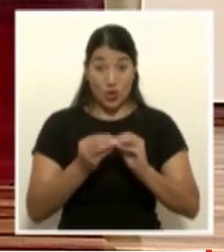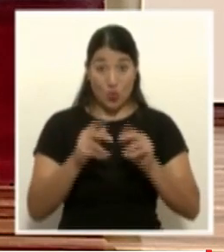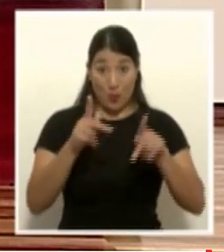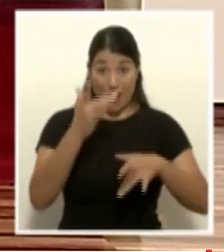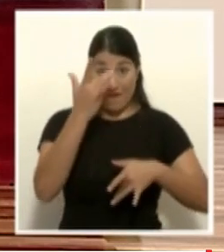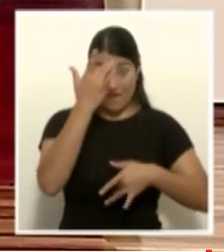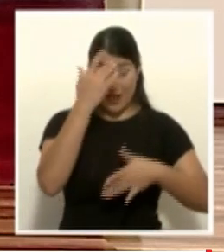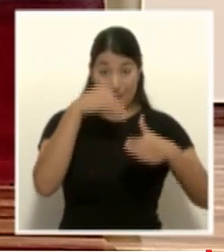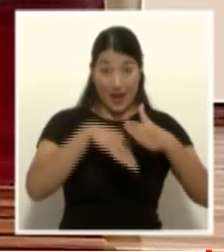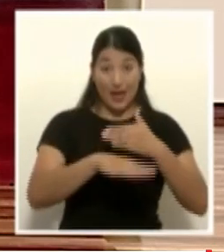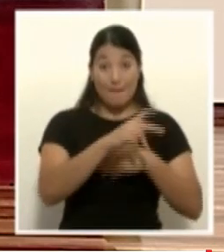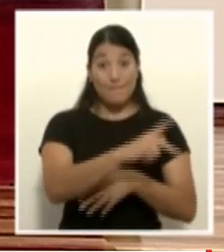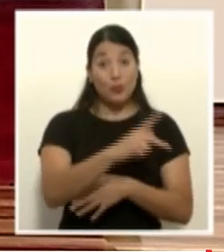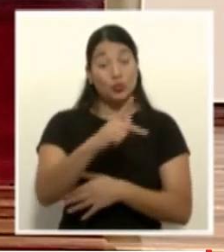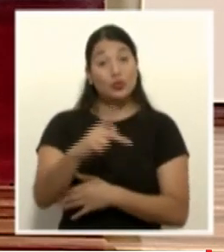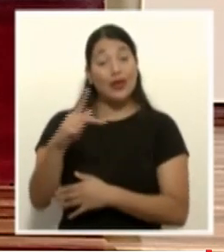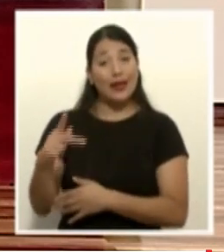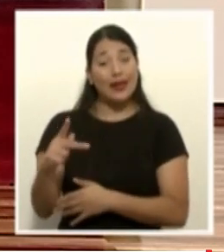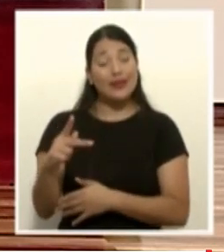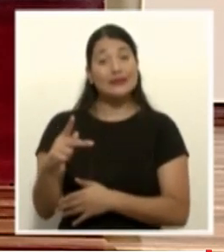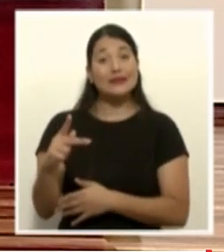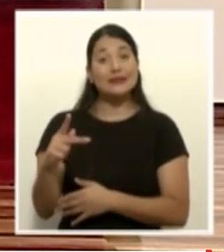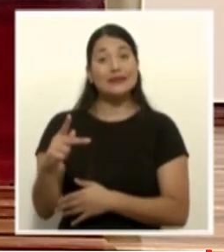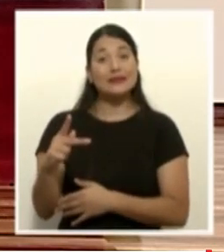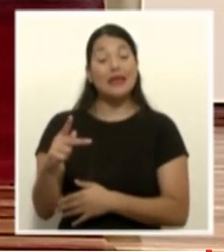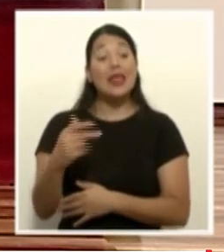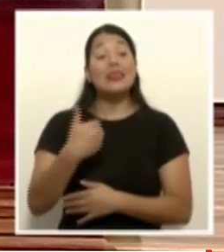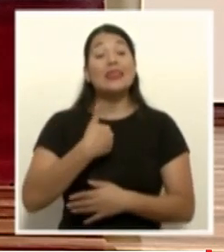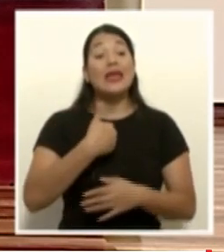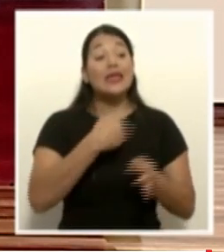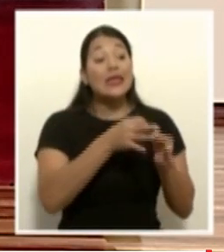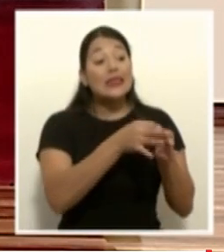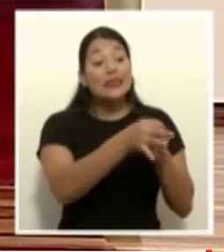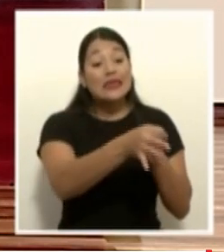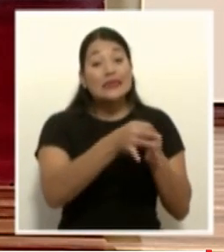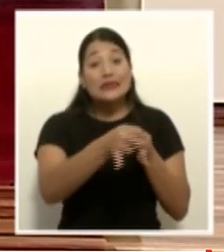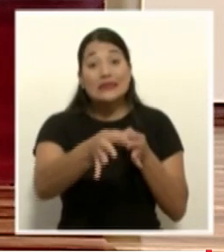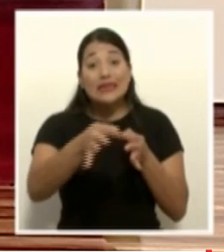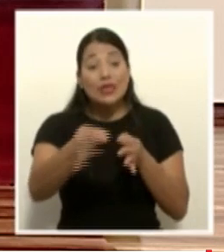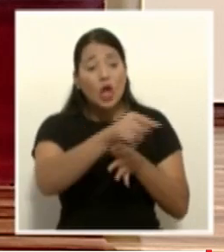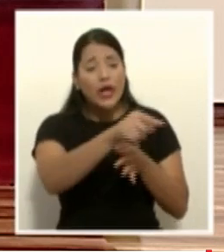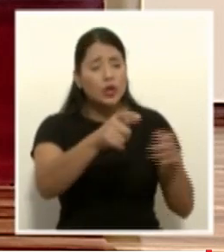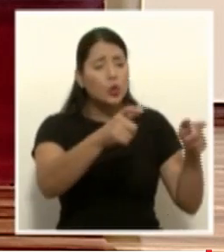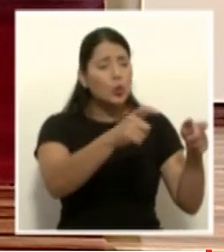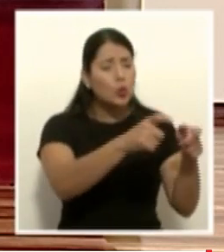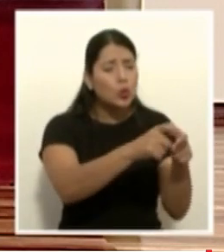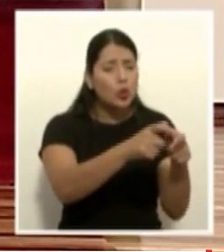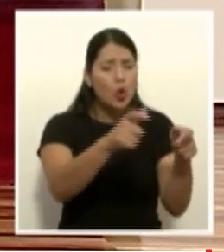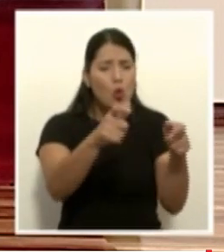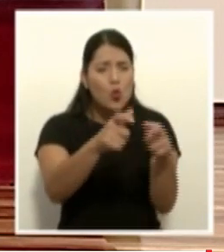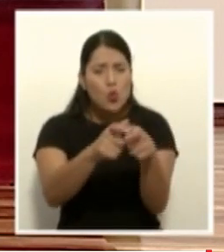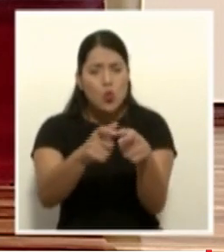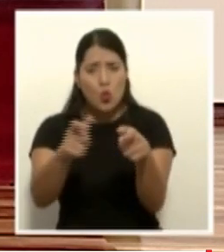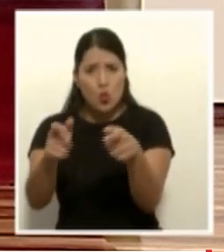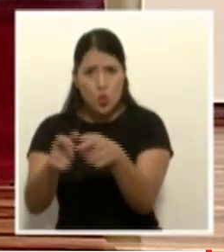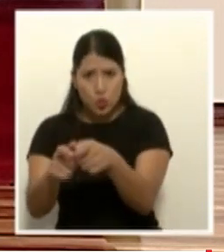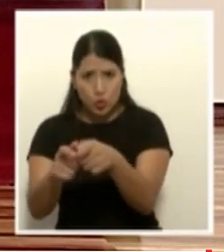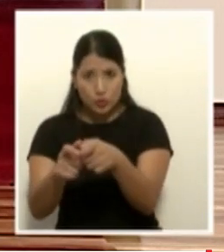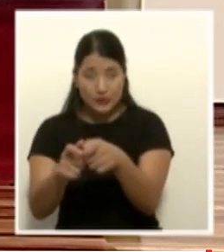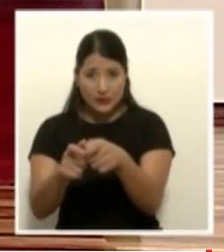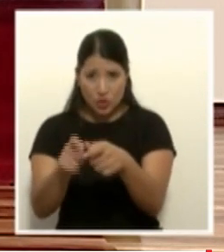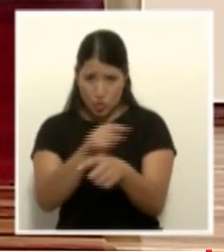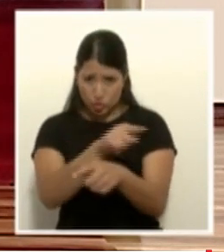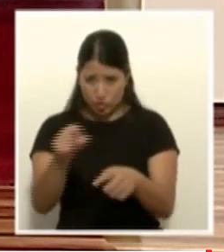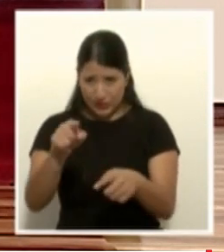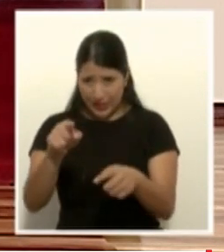Punta Arenas, hay distritos que han disminuido sus casos nuevos y activos. ¿Han considerado levantar